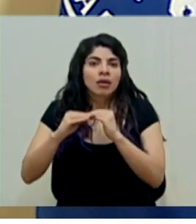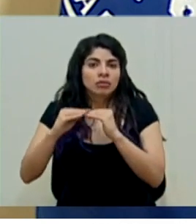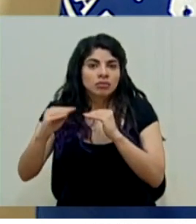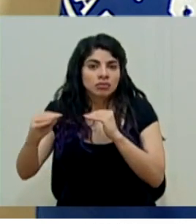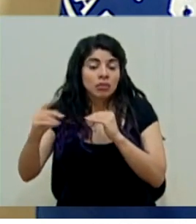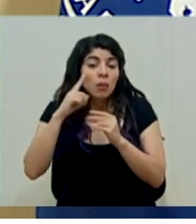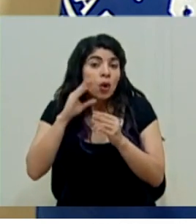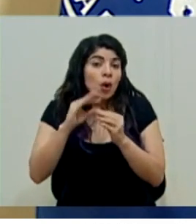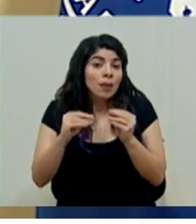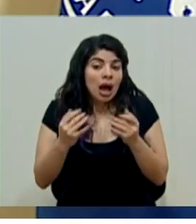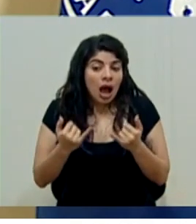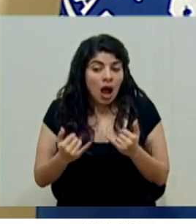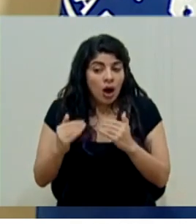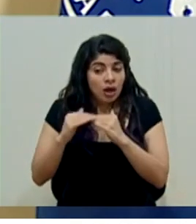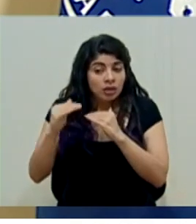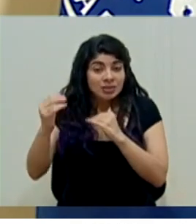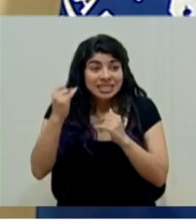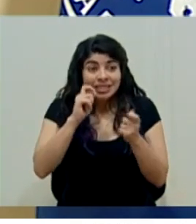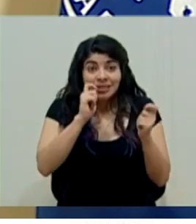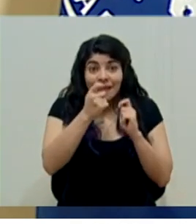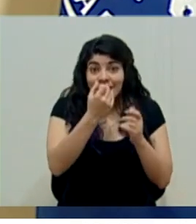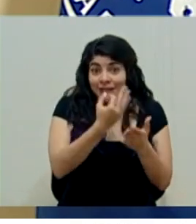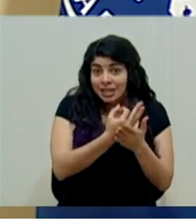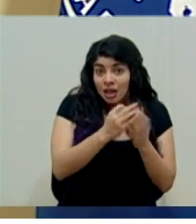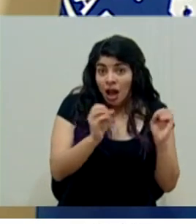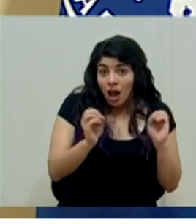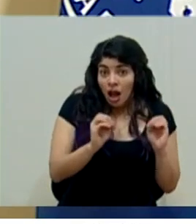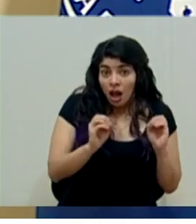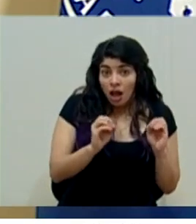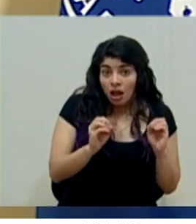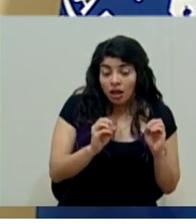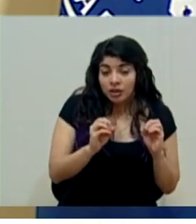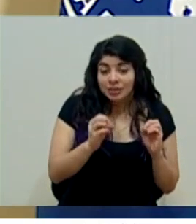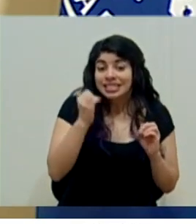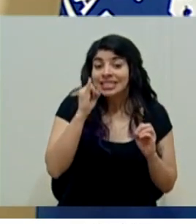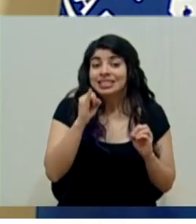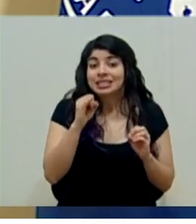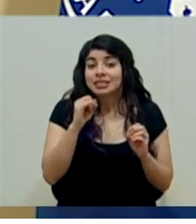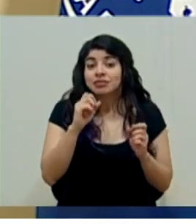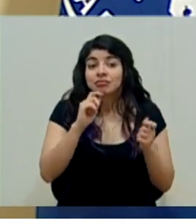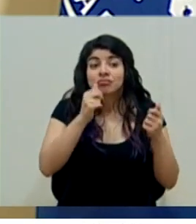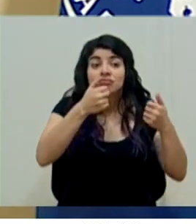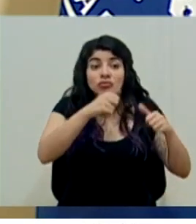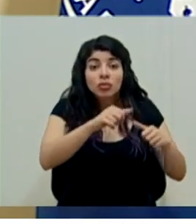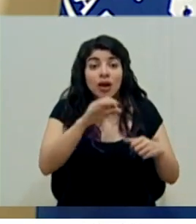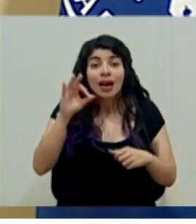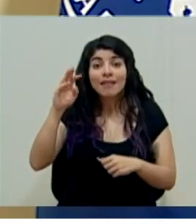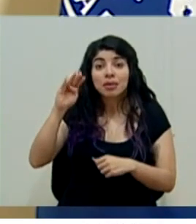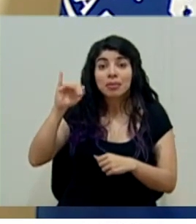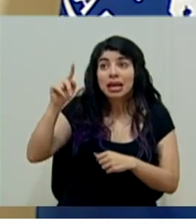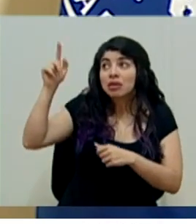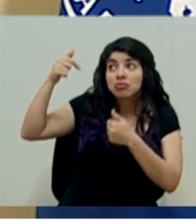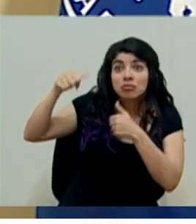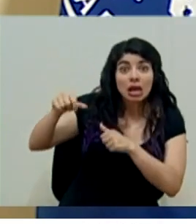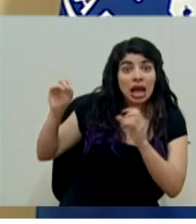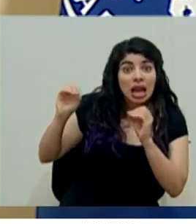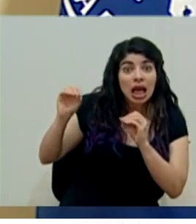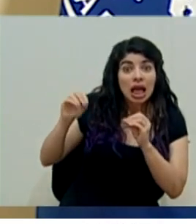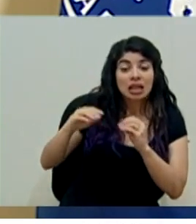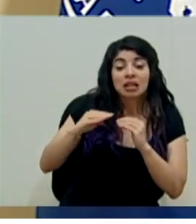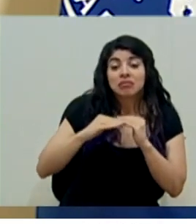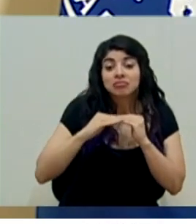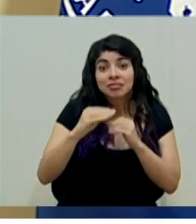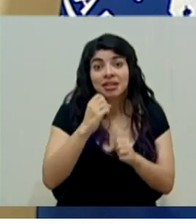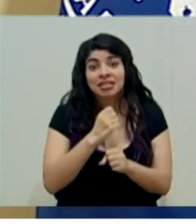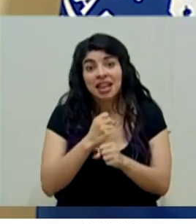ahora. Si no hay reforma fiscal, no habrá... Si no hay reforma, de acuerdo con el fondo, no habrá